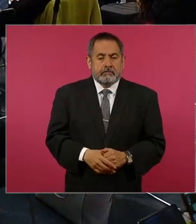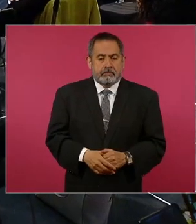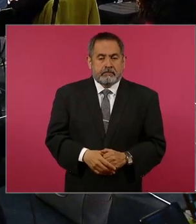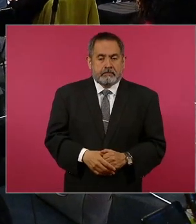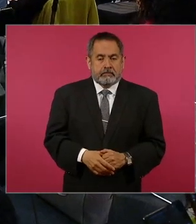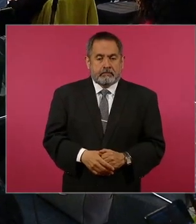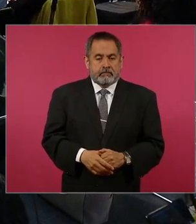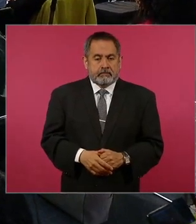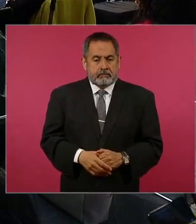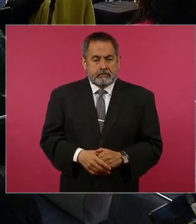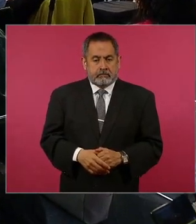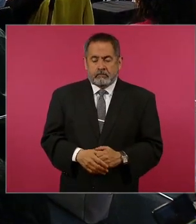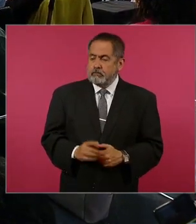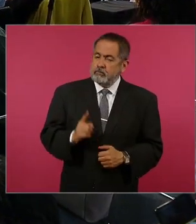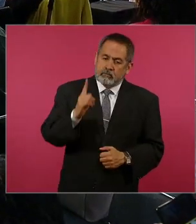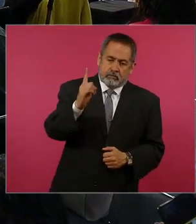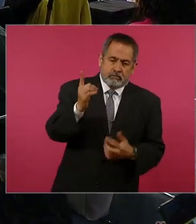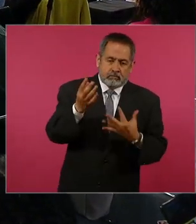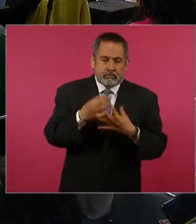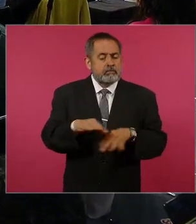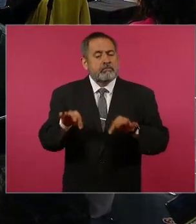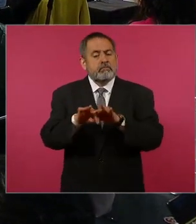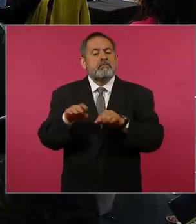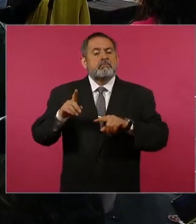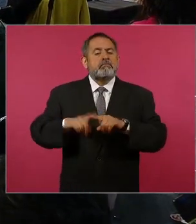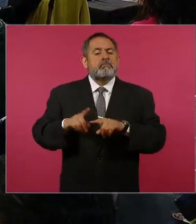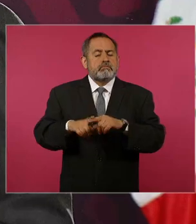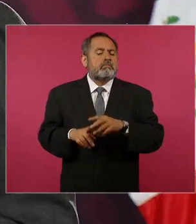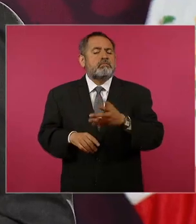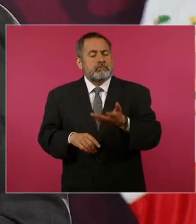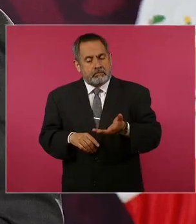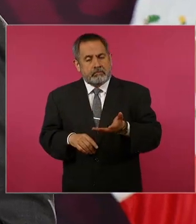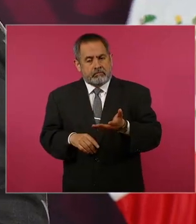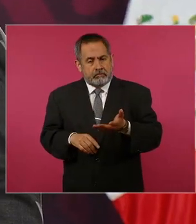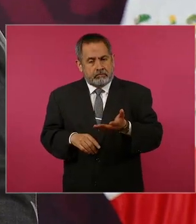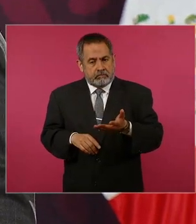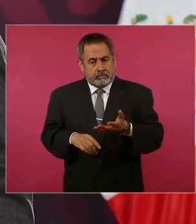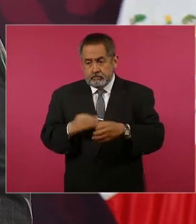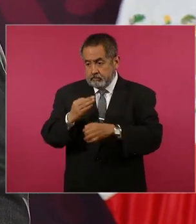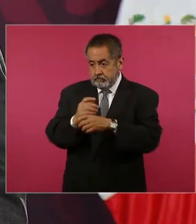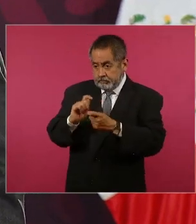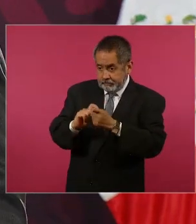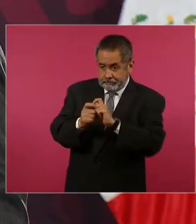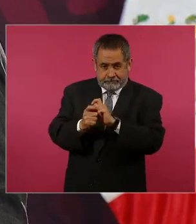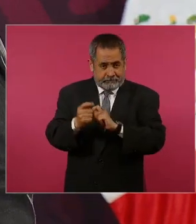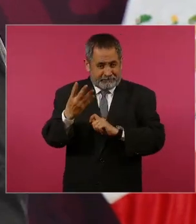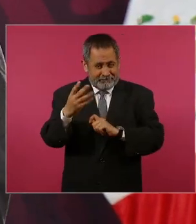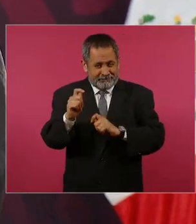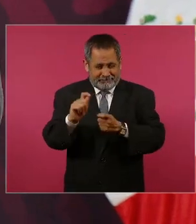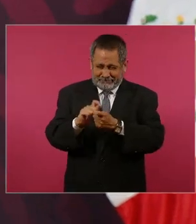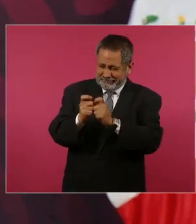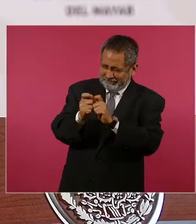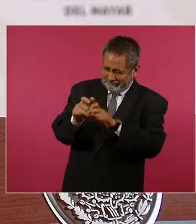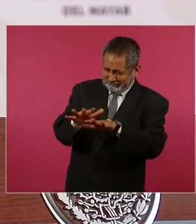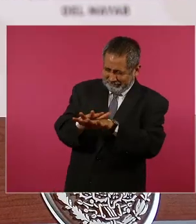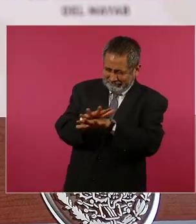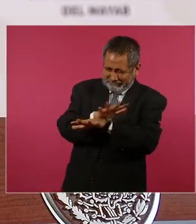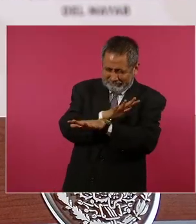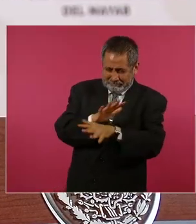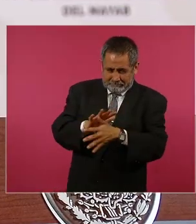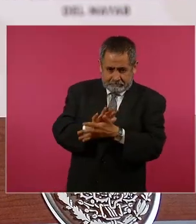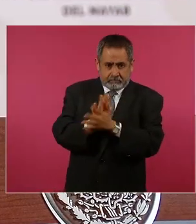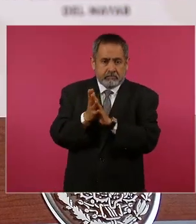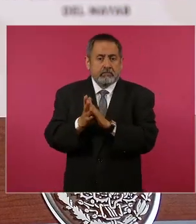Y lo más importante es que esta es una transformación, es un proceso que se